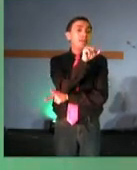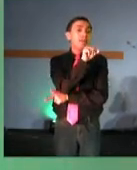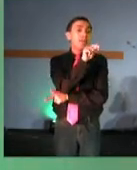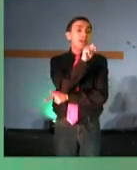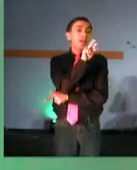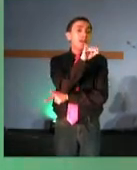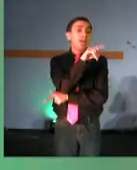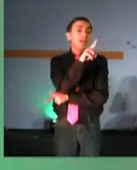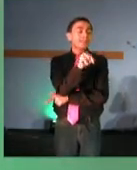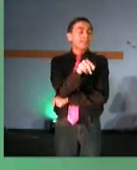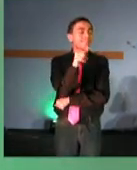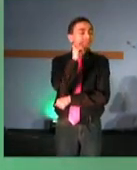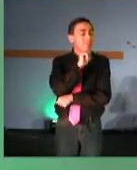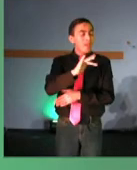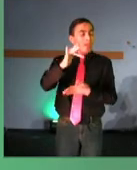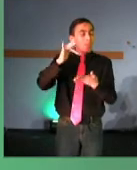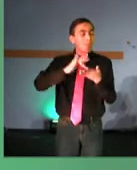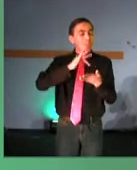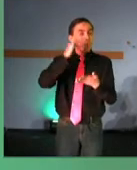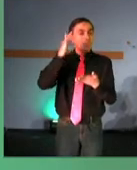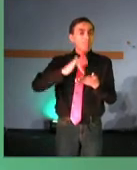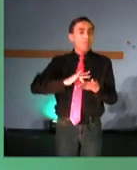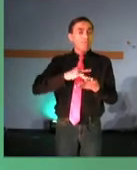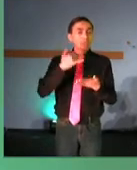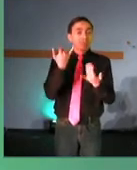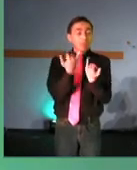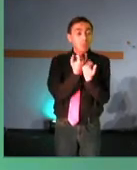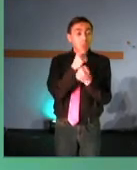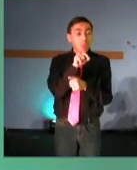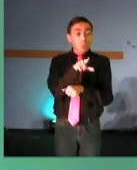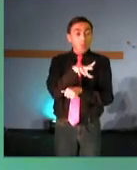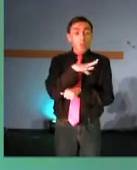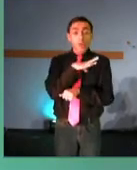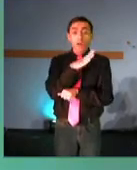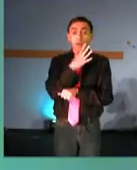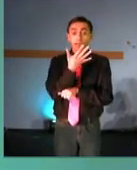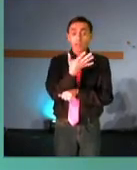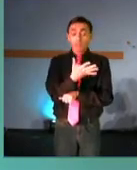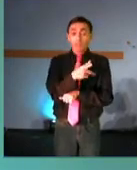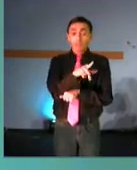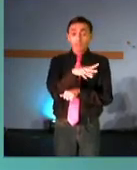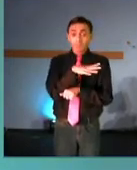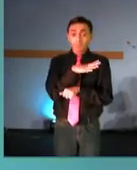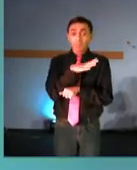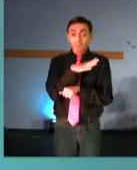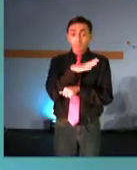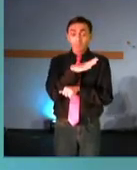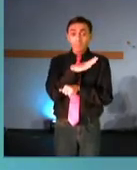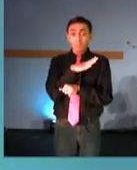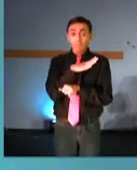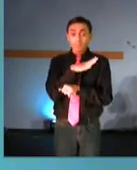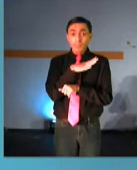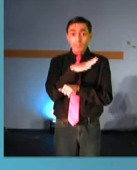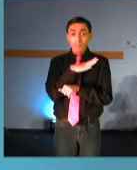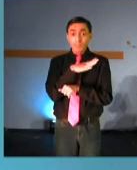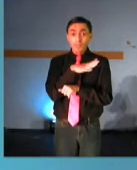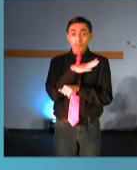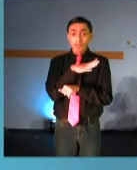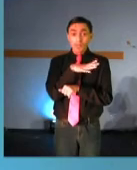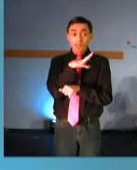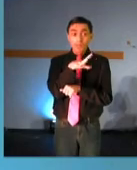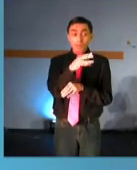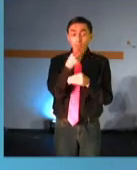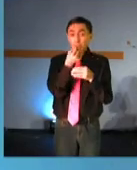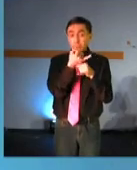solamente apoyándonos, sino que también Camena es parte importante y fuente de investigación de